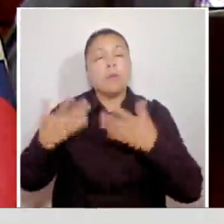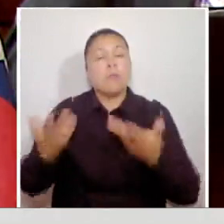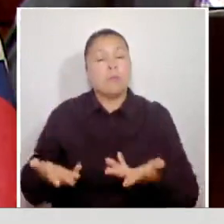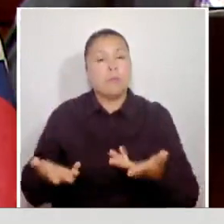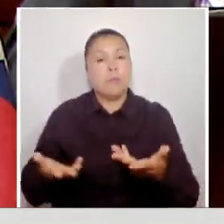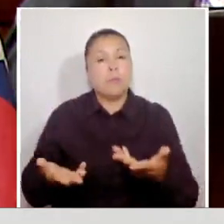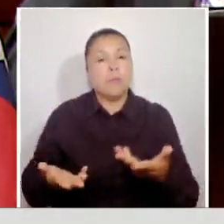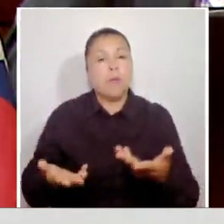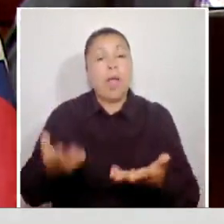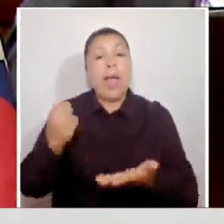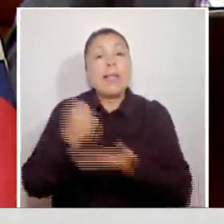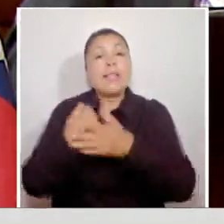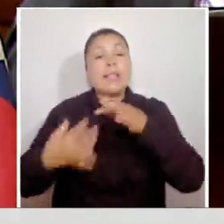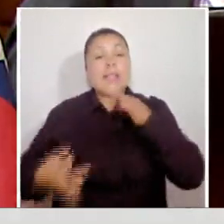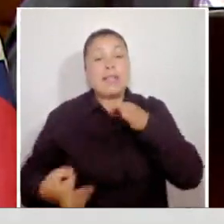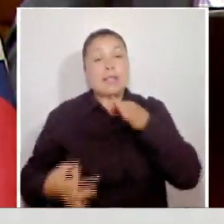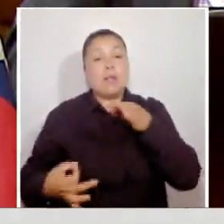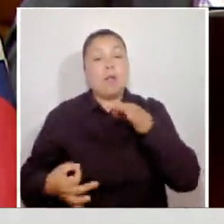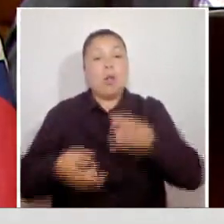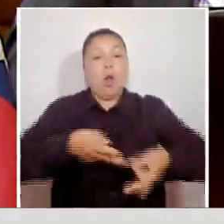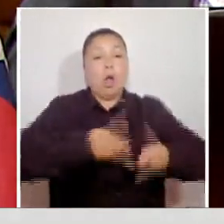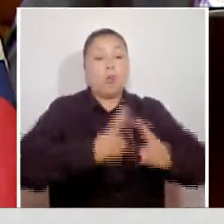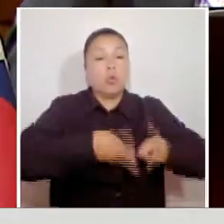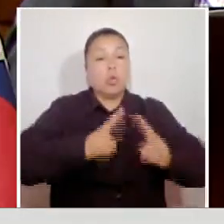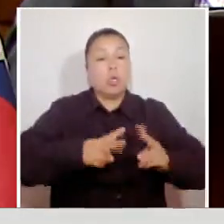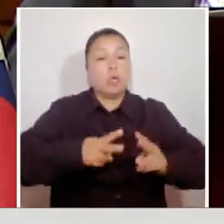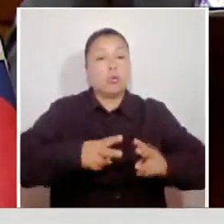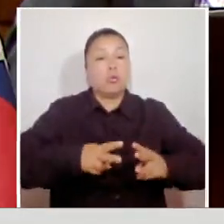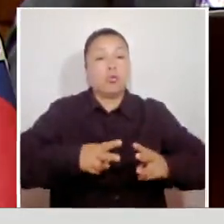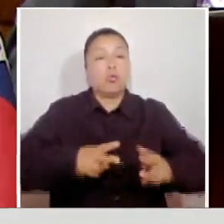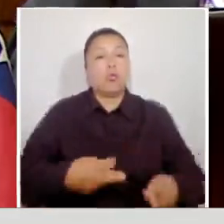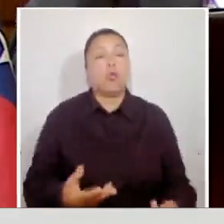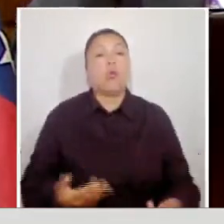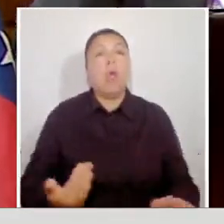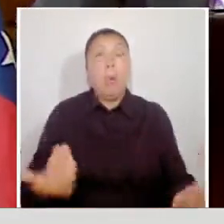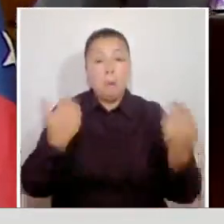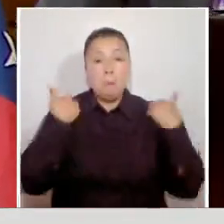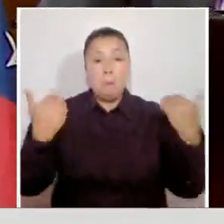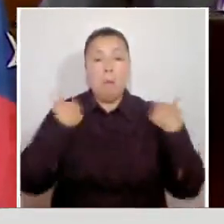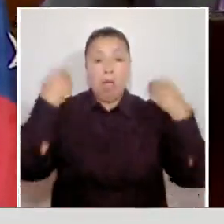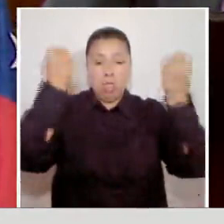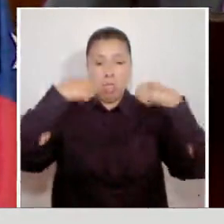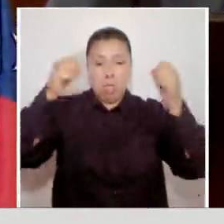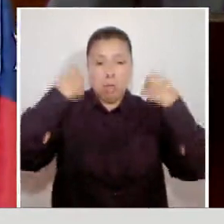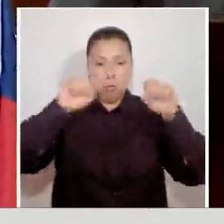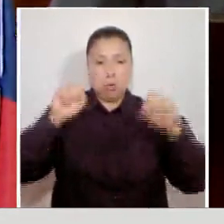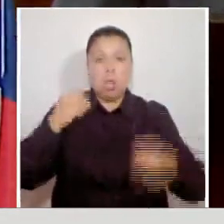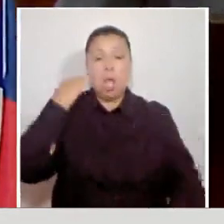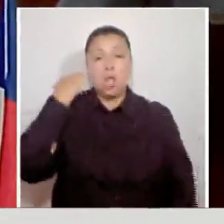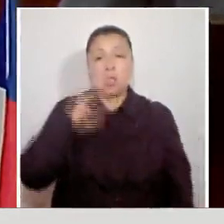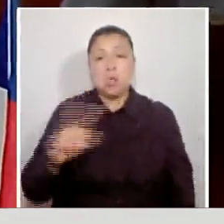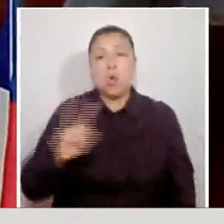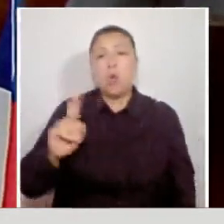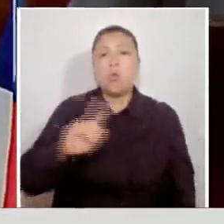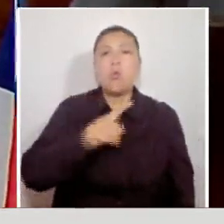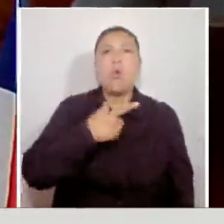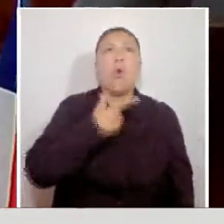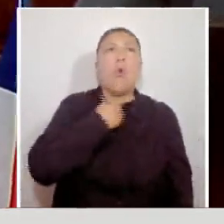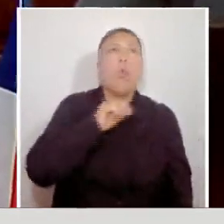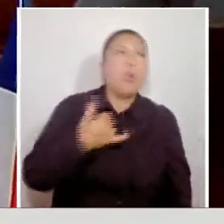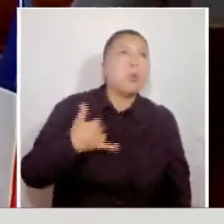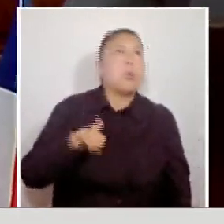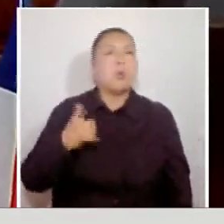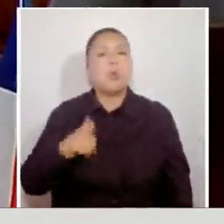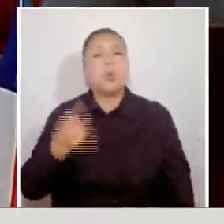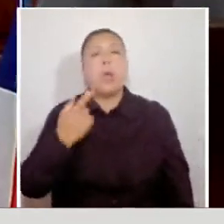certificado que la autorice a generar la práctica del deporte Segundo si ese niño No le gusta la actividad y quiere probar en otra